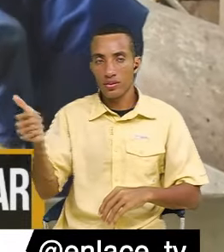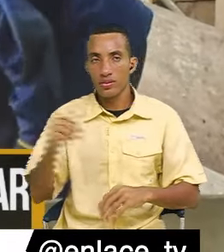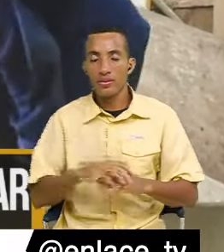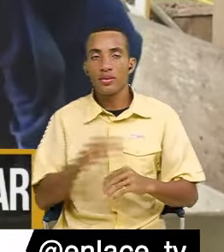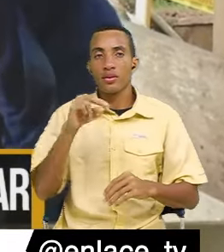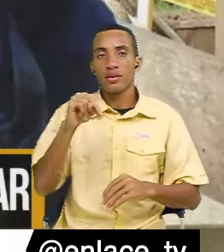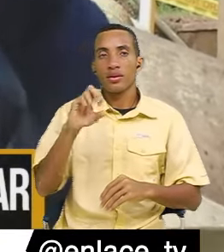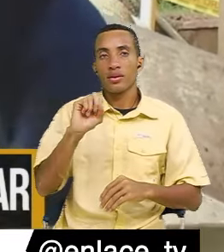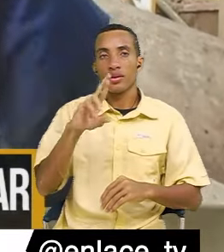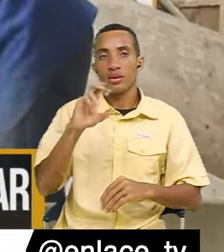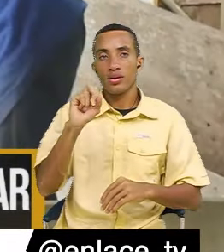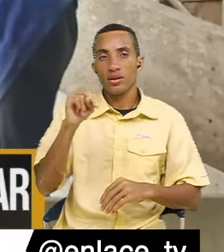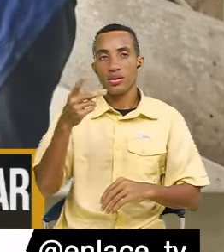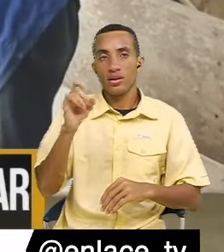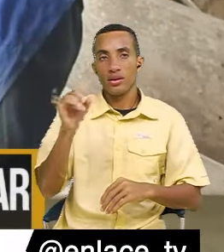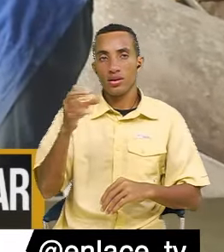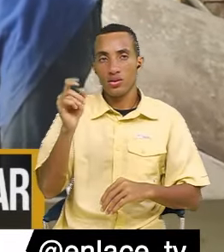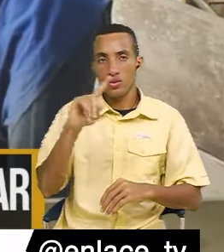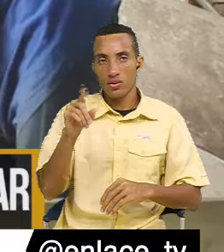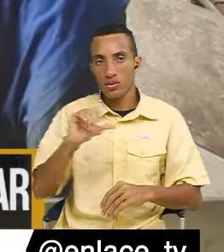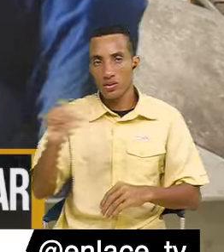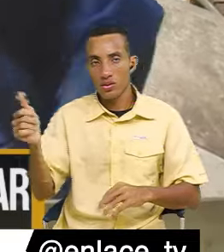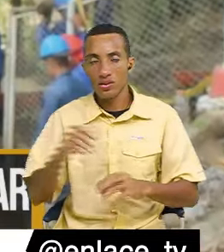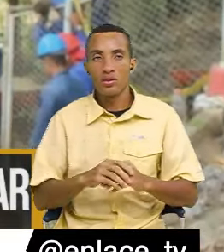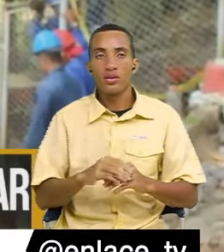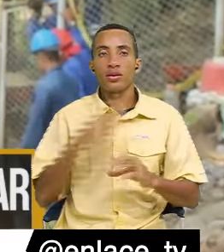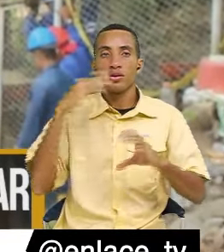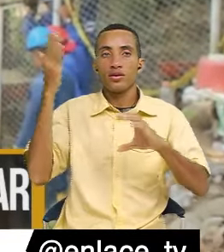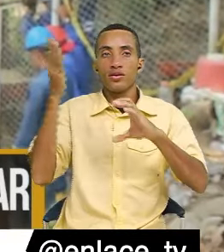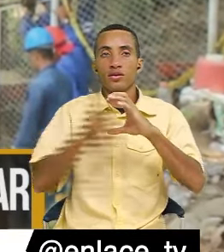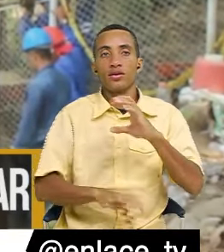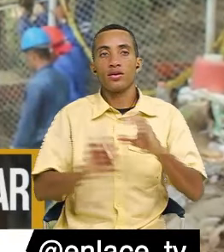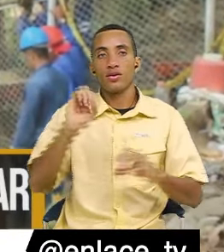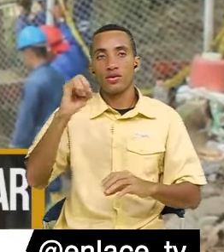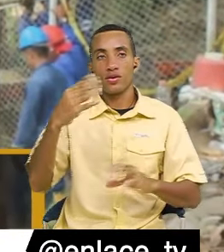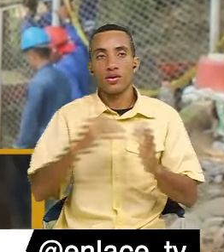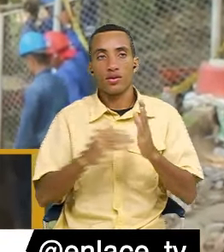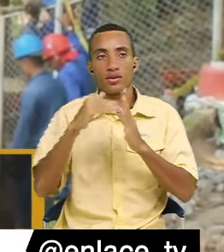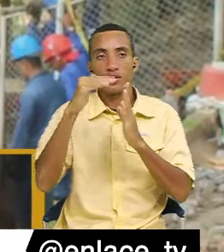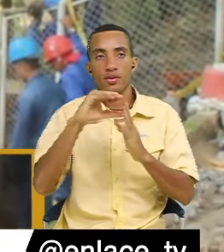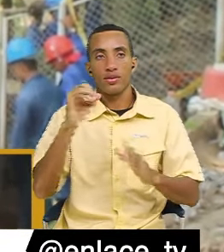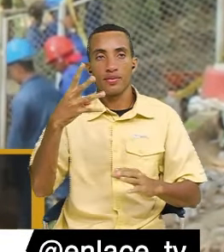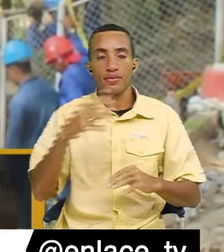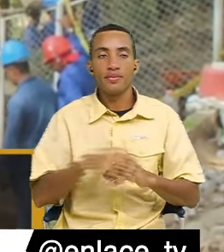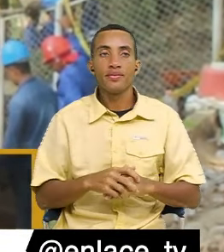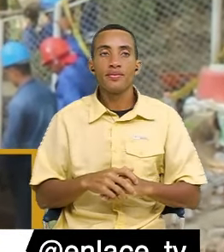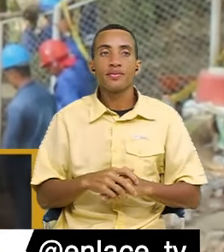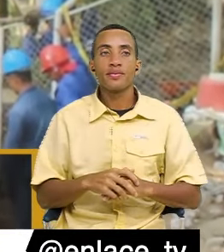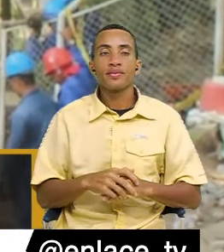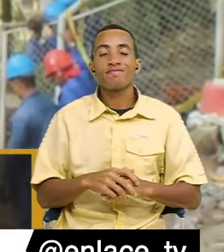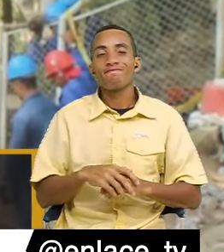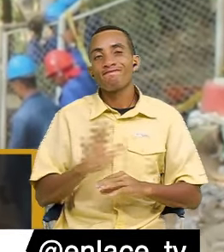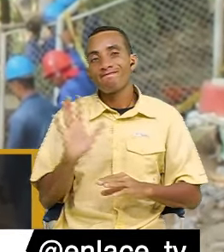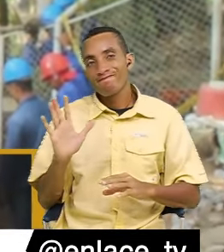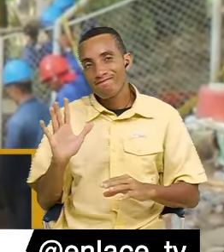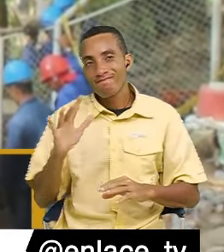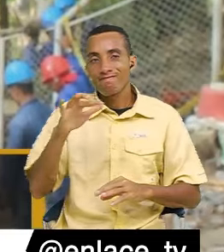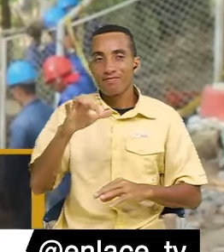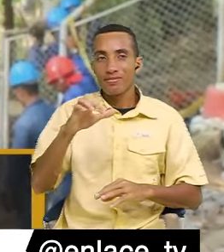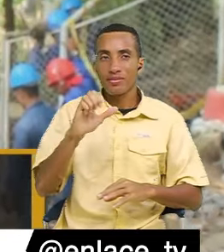Naranjos, Marsella y Cincuentenario séptima etapa. Minipetares que existen actualmente, pues son unas minipetares que ya han cumplido su ciclo de